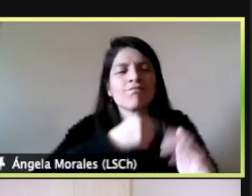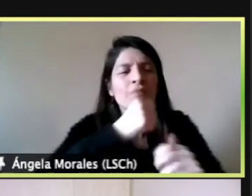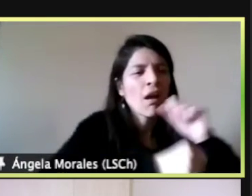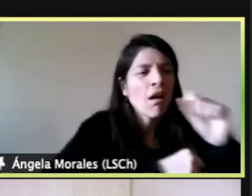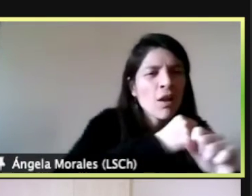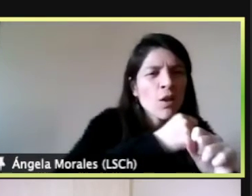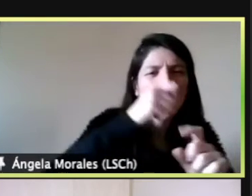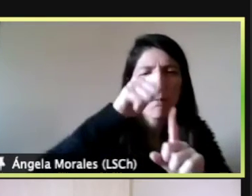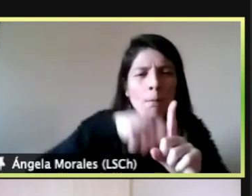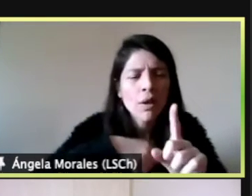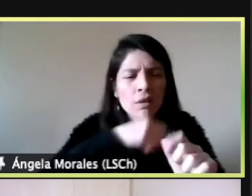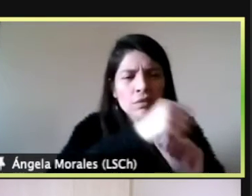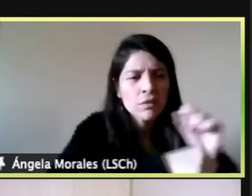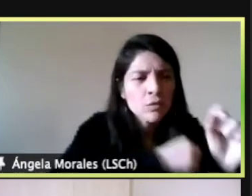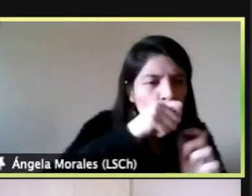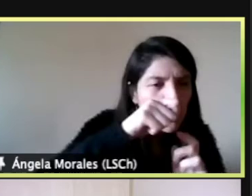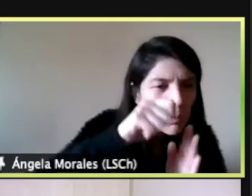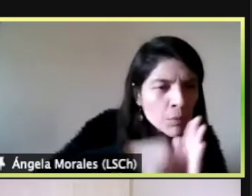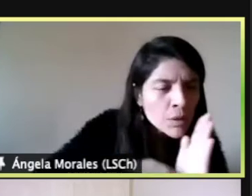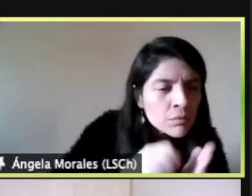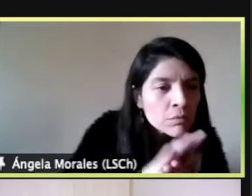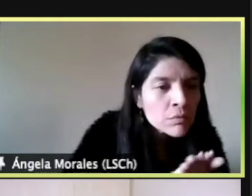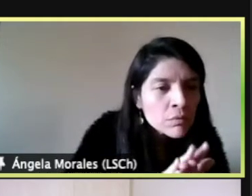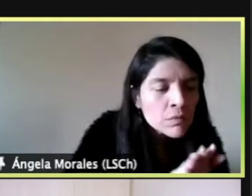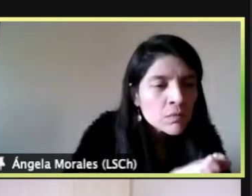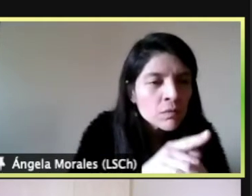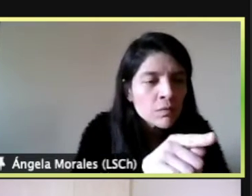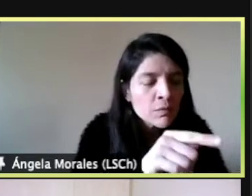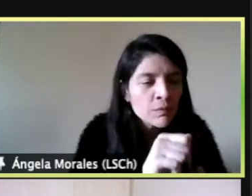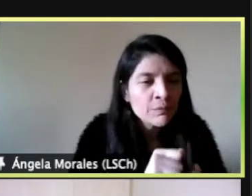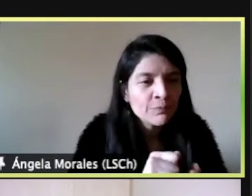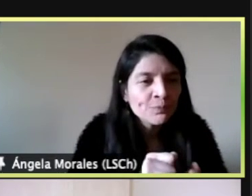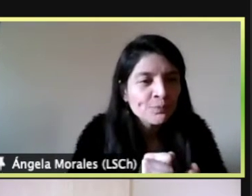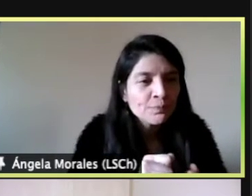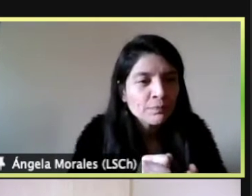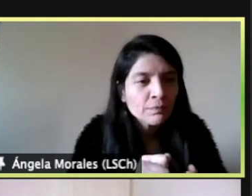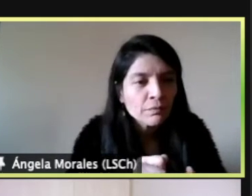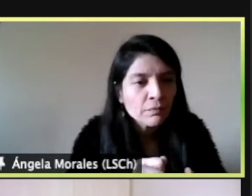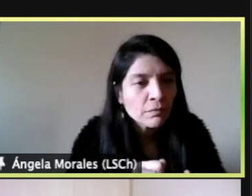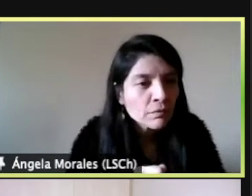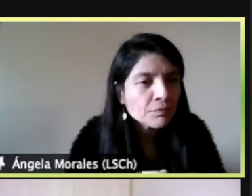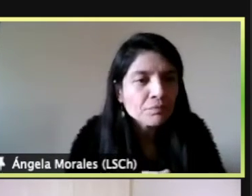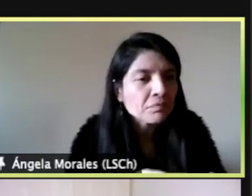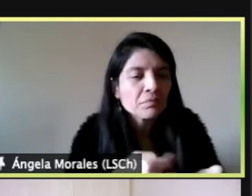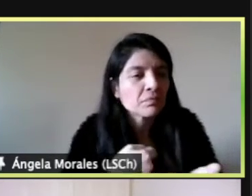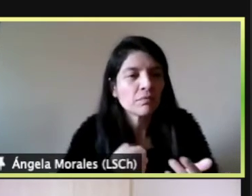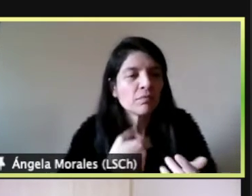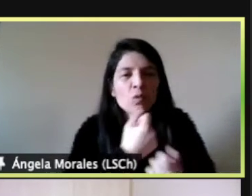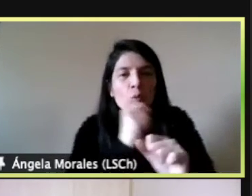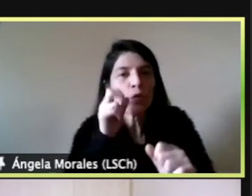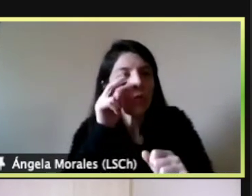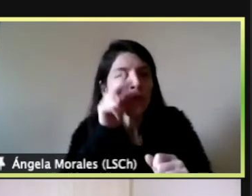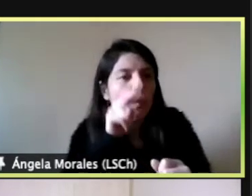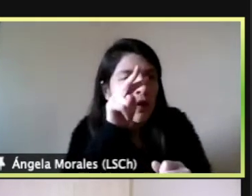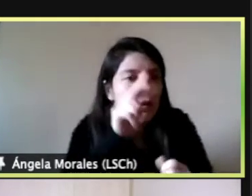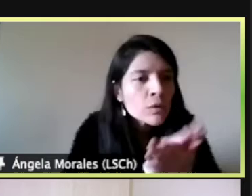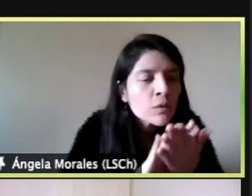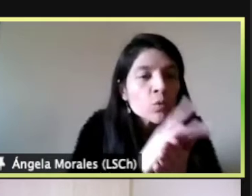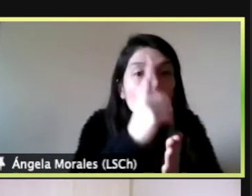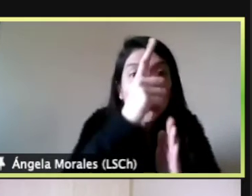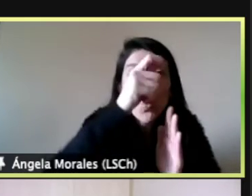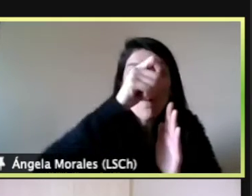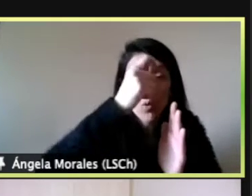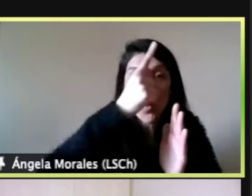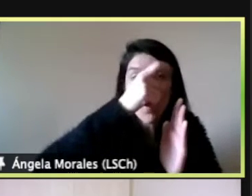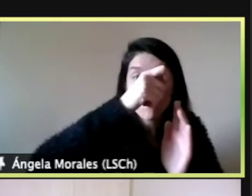entender, por ejemplo, ver cuántos crímenes se hacen en un mes. Poder saber que si realmente eso se